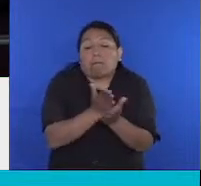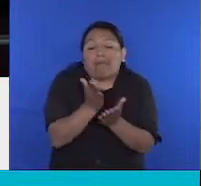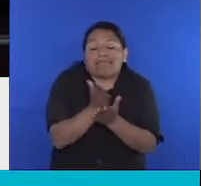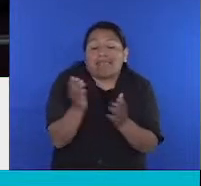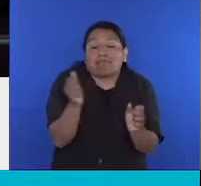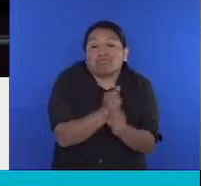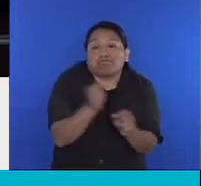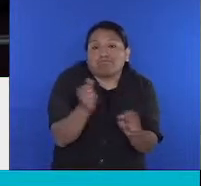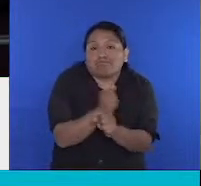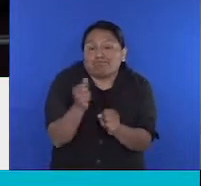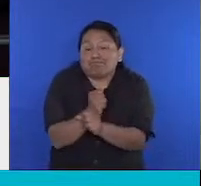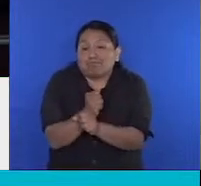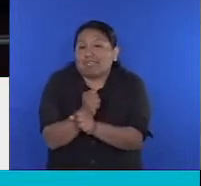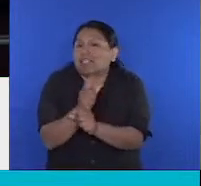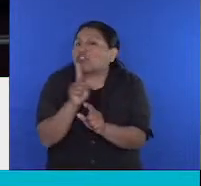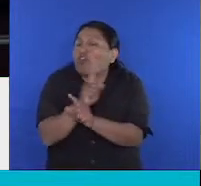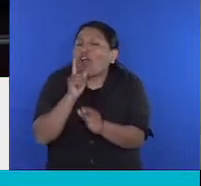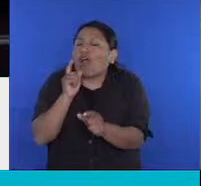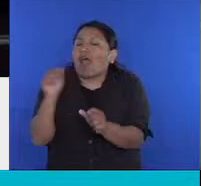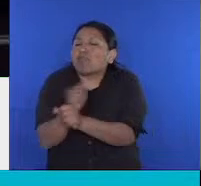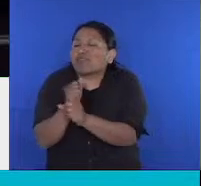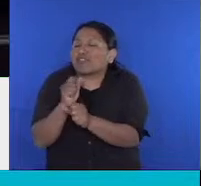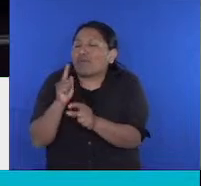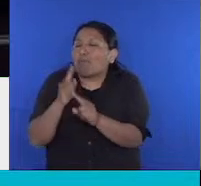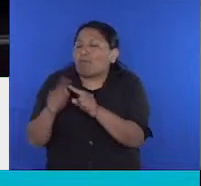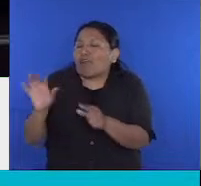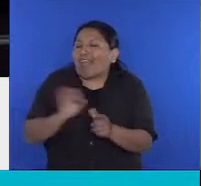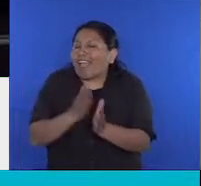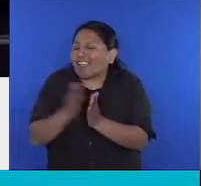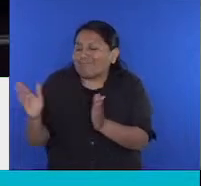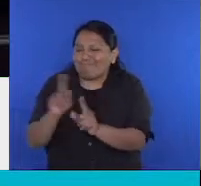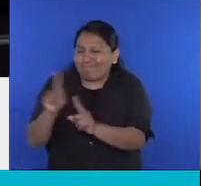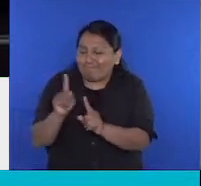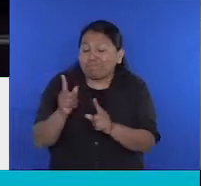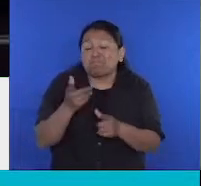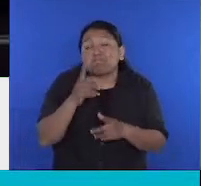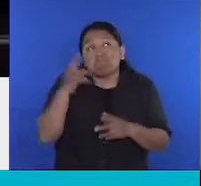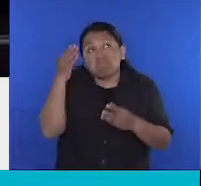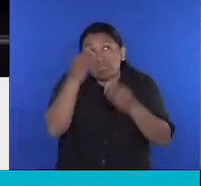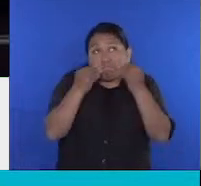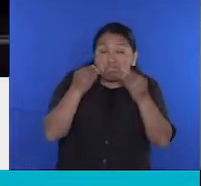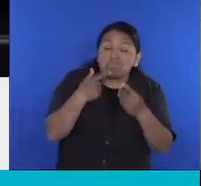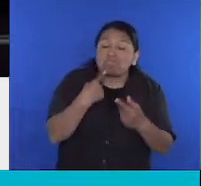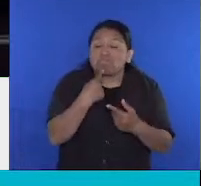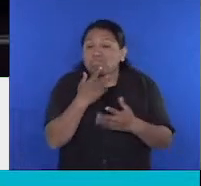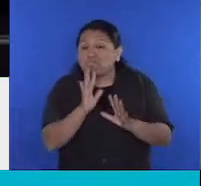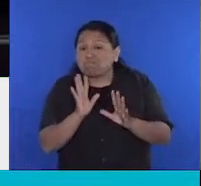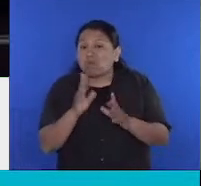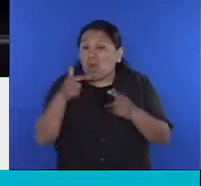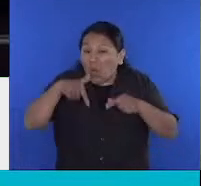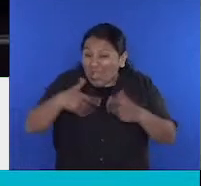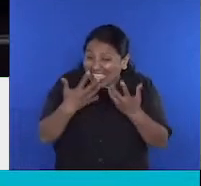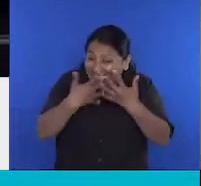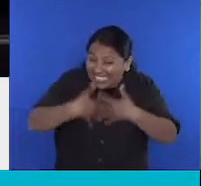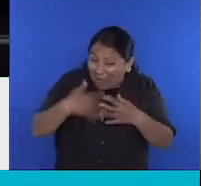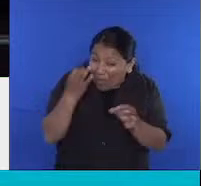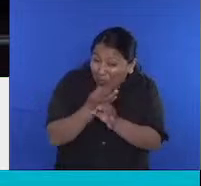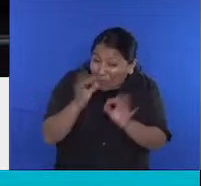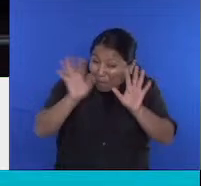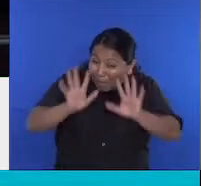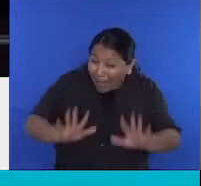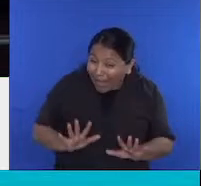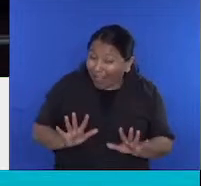Nos preocupa y planteamos alguna reserva respecto de si está el sistema hoy preparado para ello